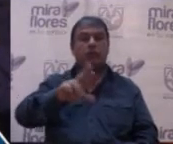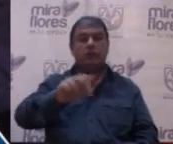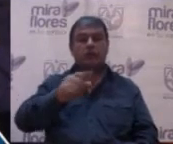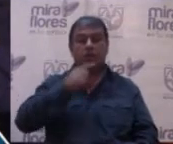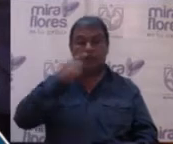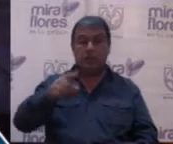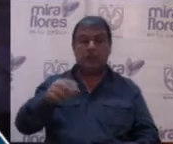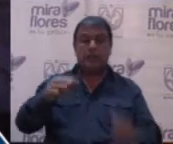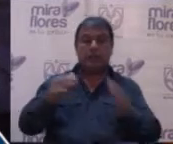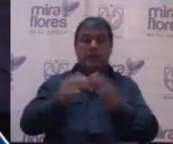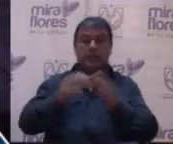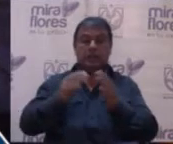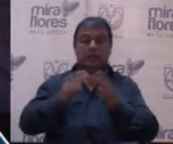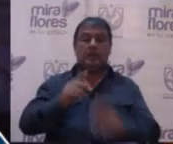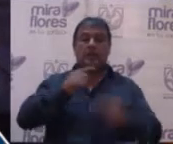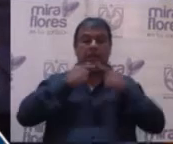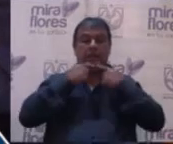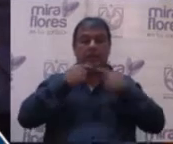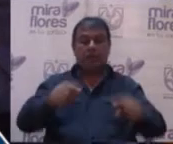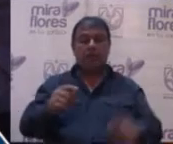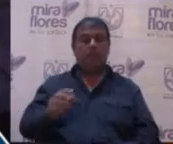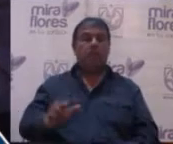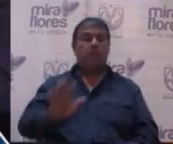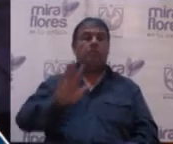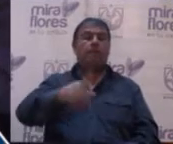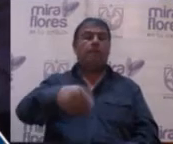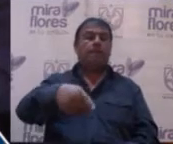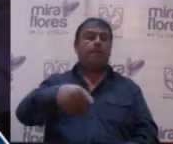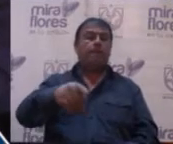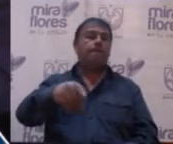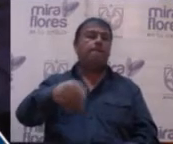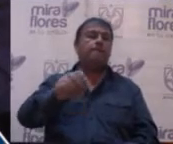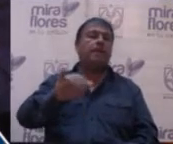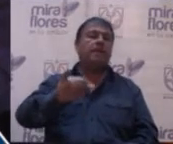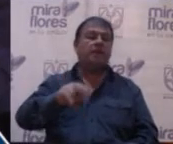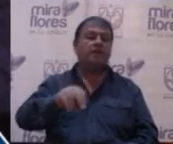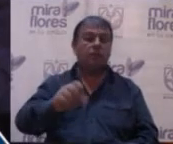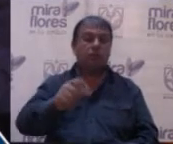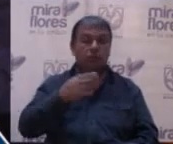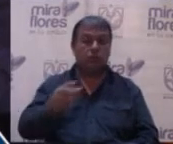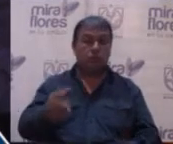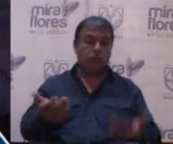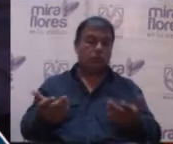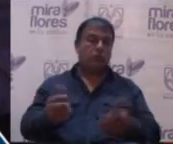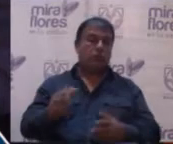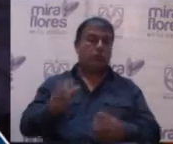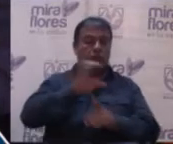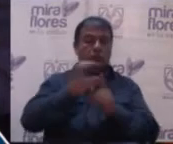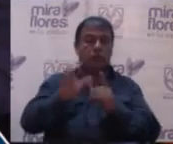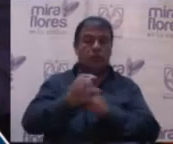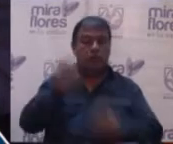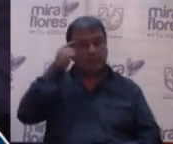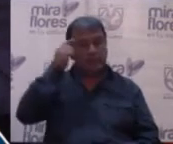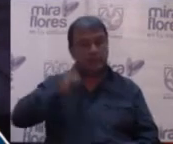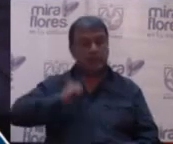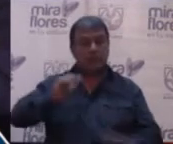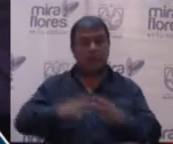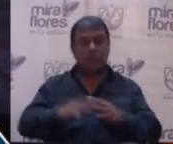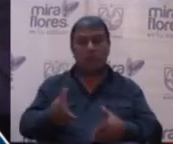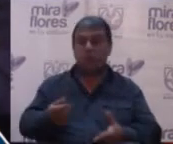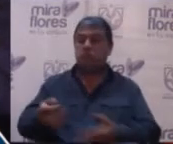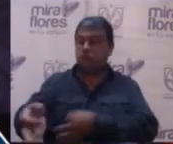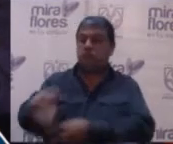declarado patrimonio cultural, no puede dársele un uso comercial, y pensamos, señor alcalde, que es una oportunidad que la municipalidad